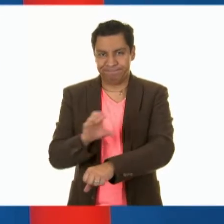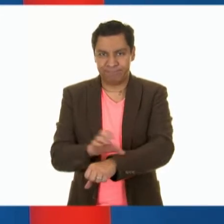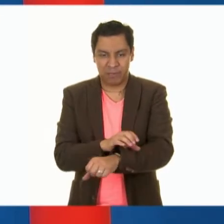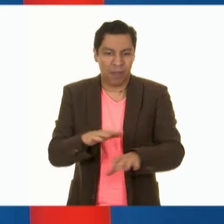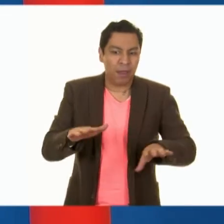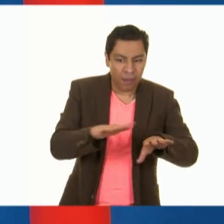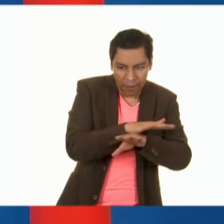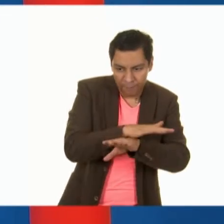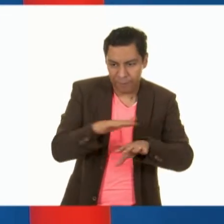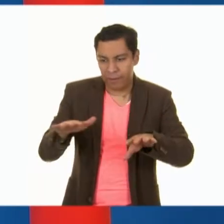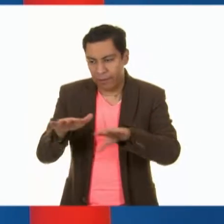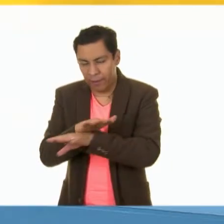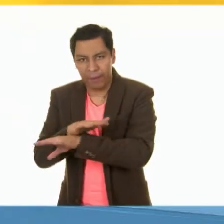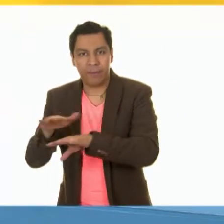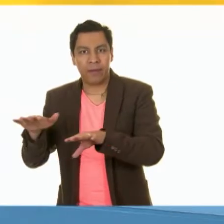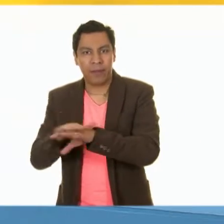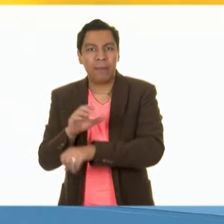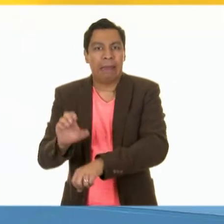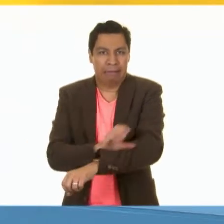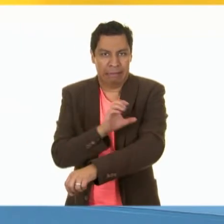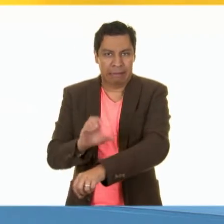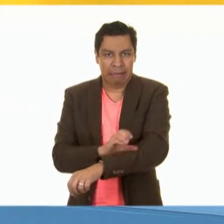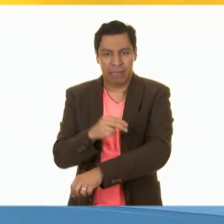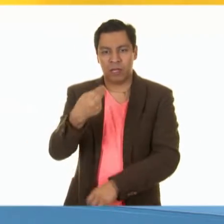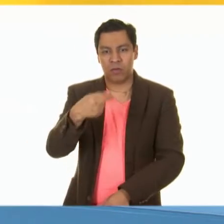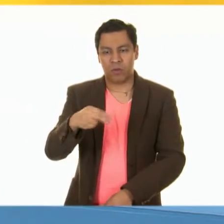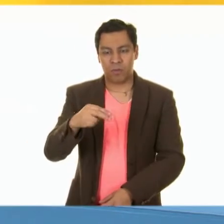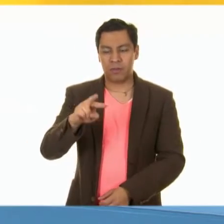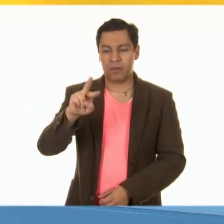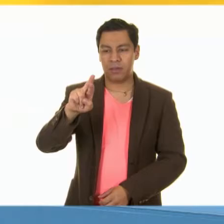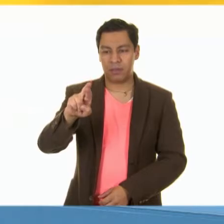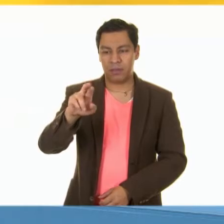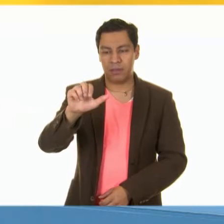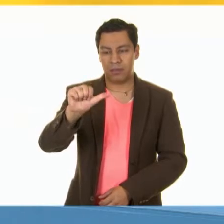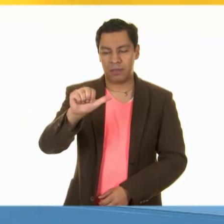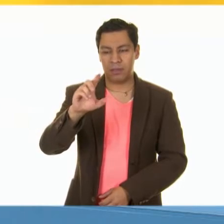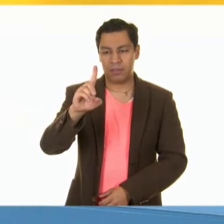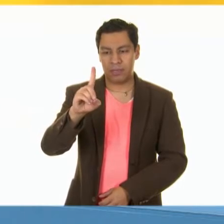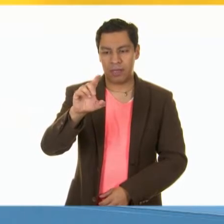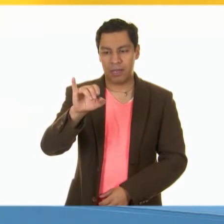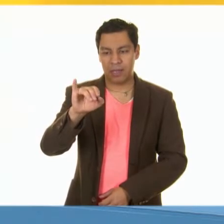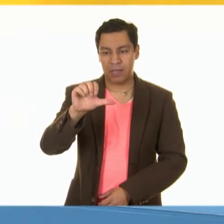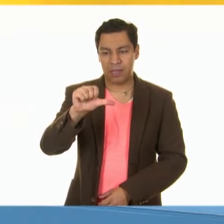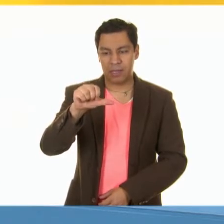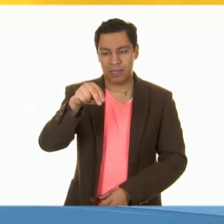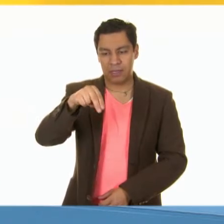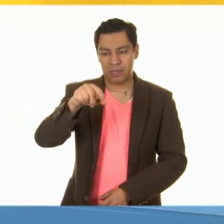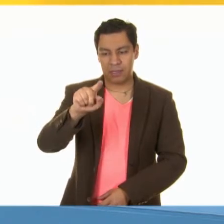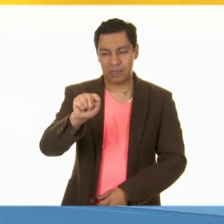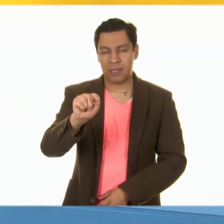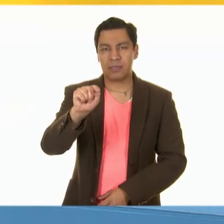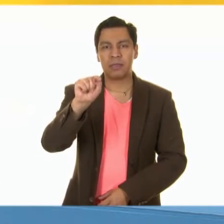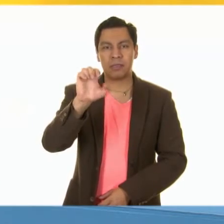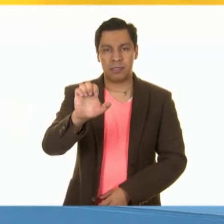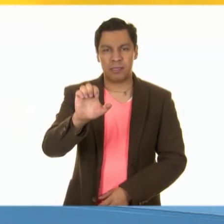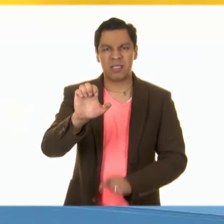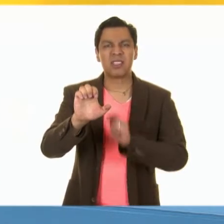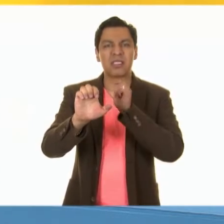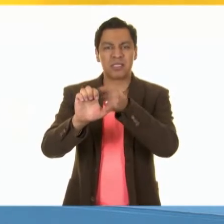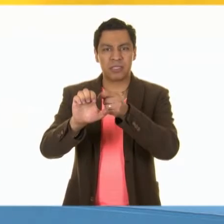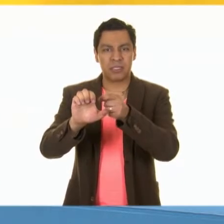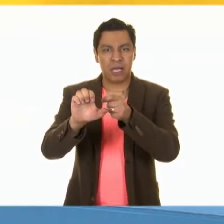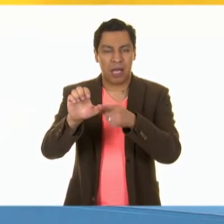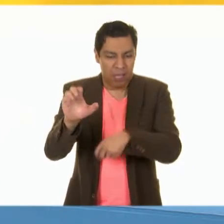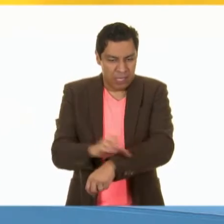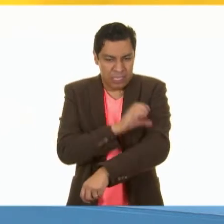electromagnética o energía radiante? Sí. Dijimos que la energía radiante o electromagnética consiste en ondas de